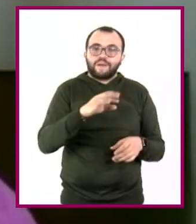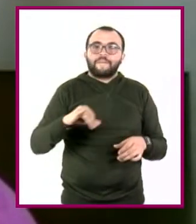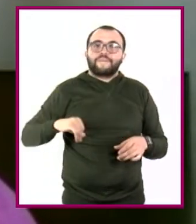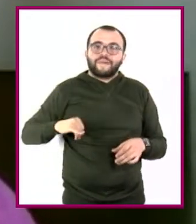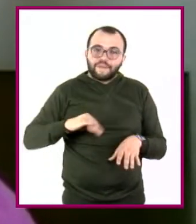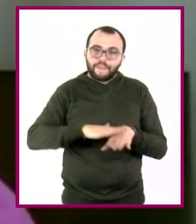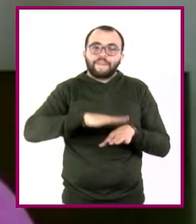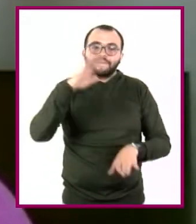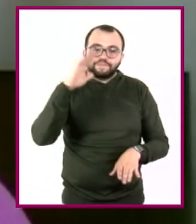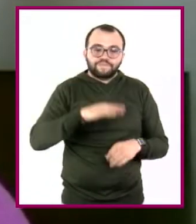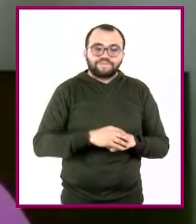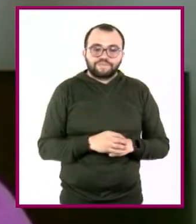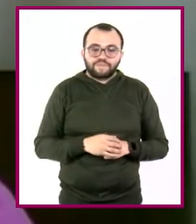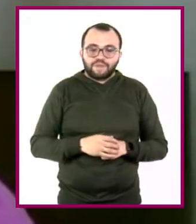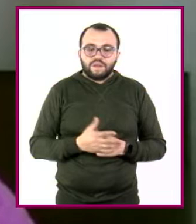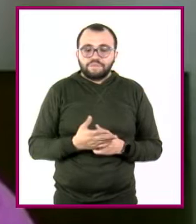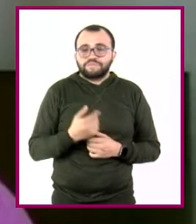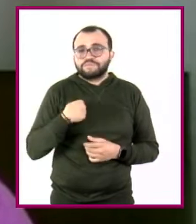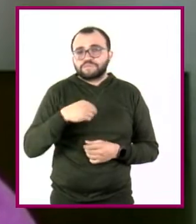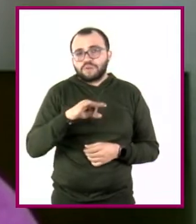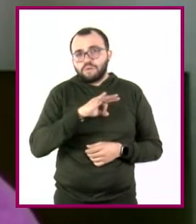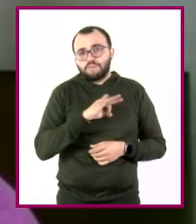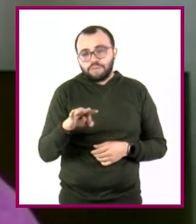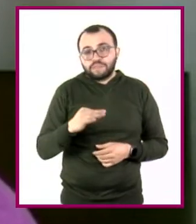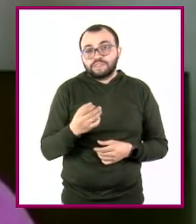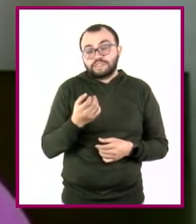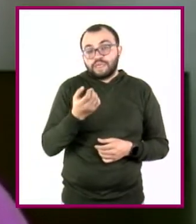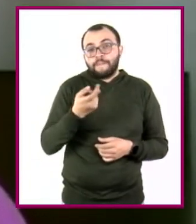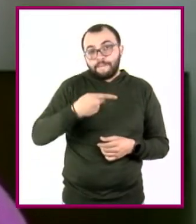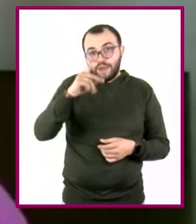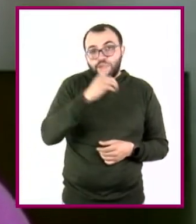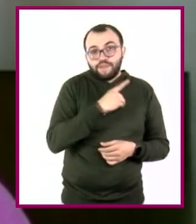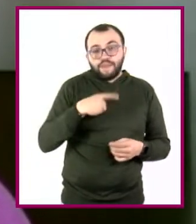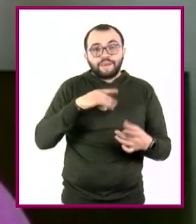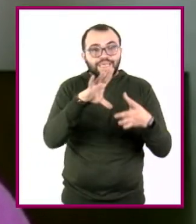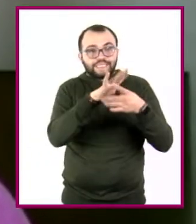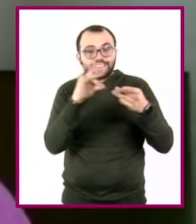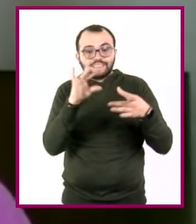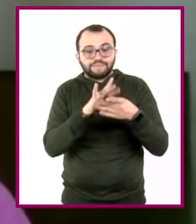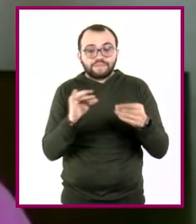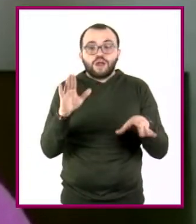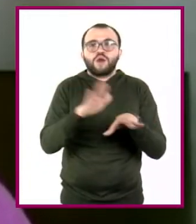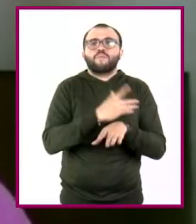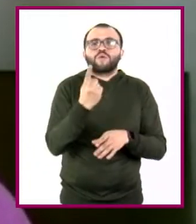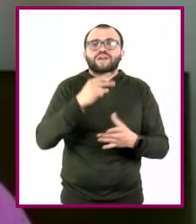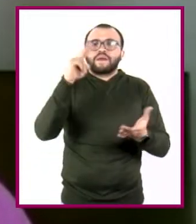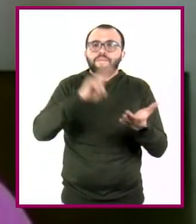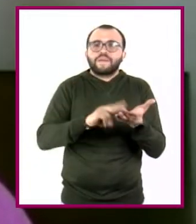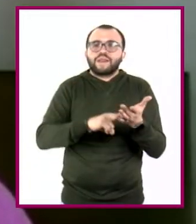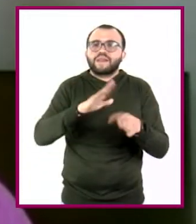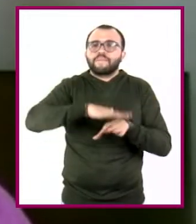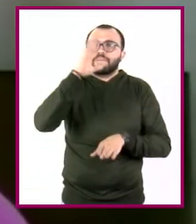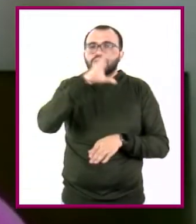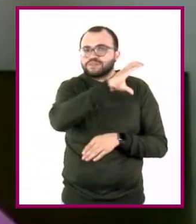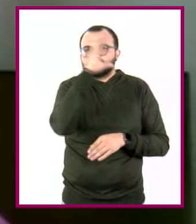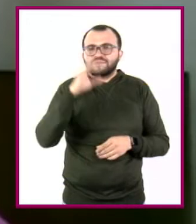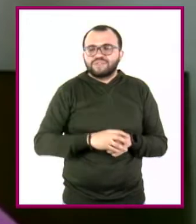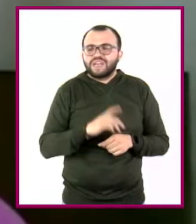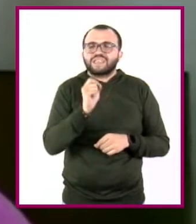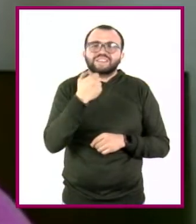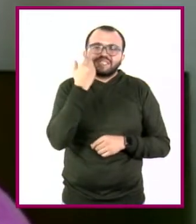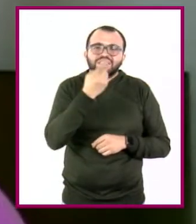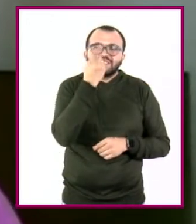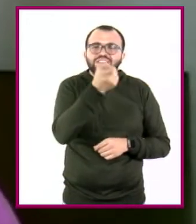más que 1000 palabras, puede funcionar si se le explica al destinatario por qué vale más que 1000 palabras, qué significa